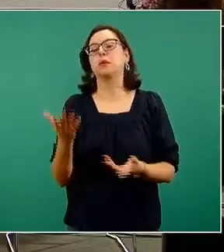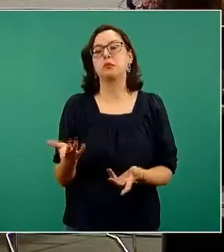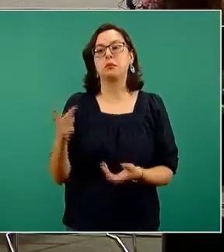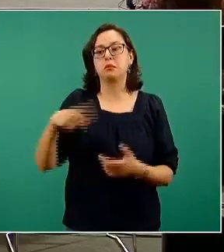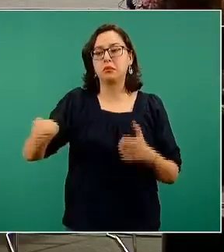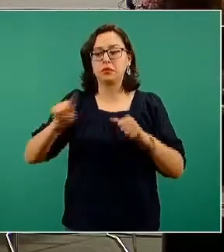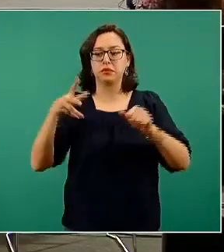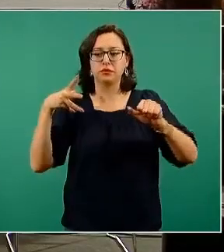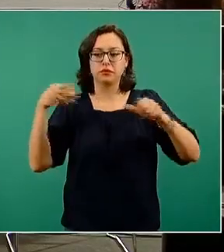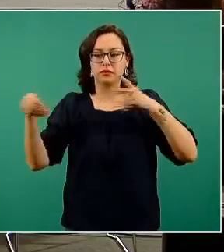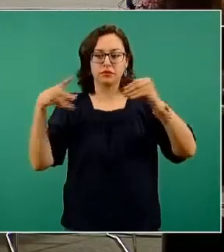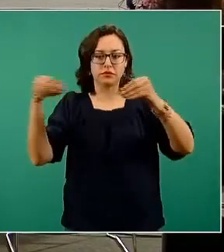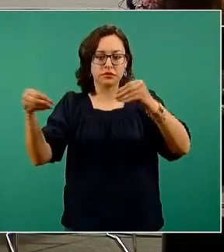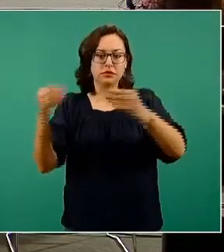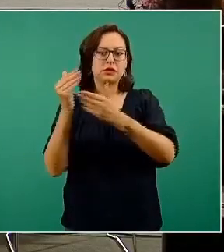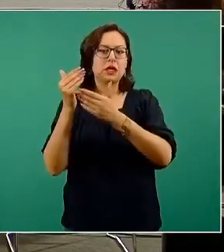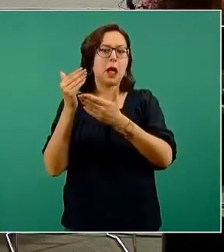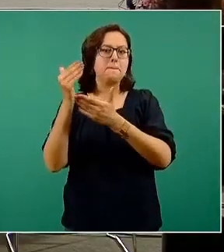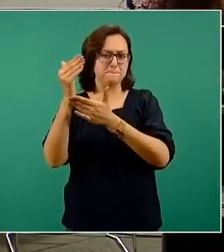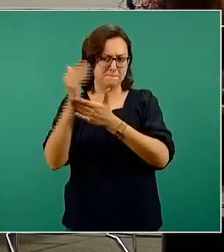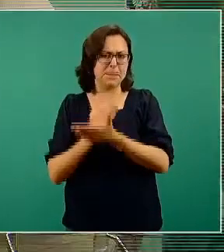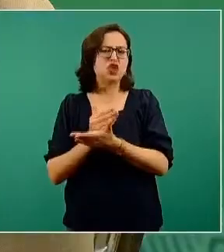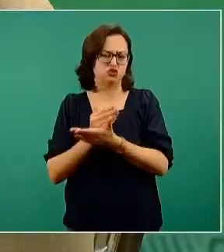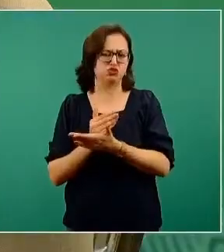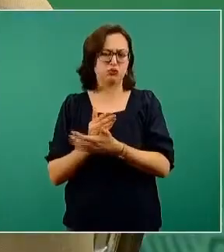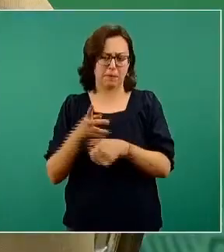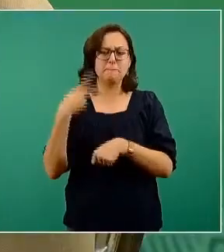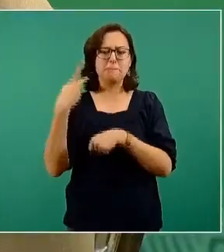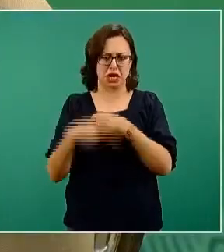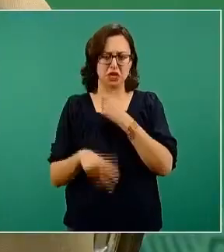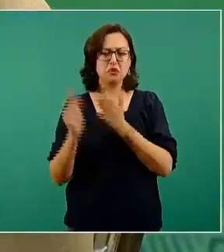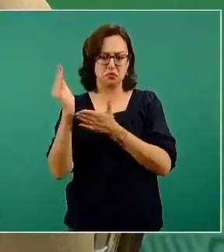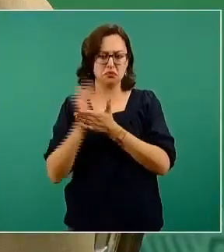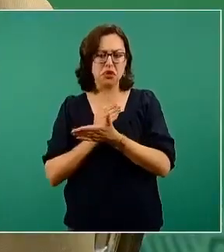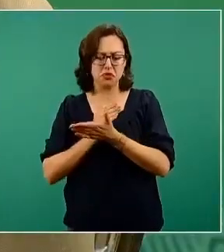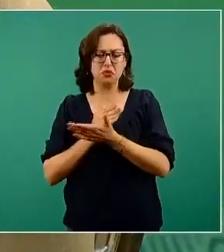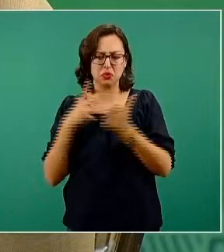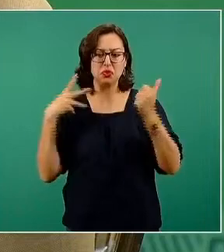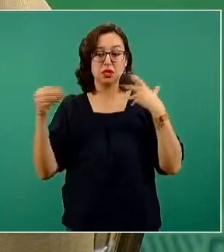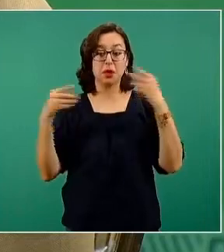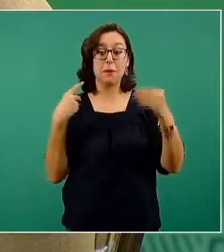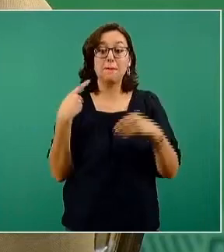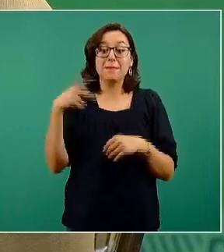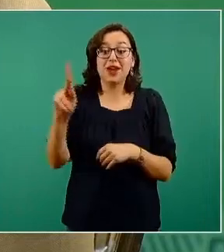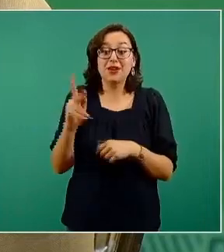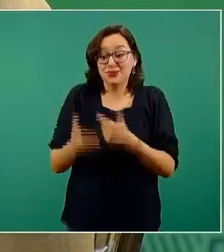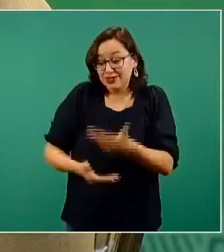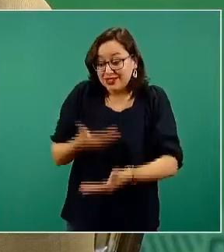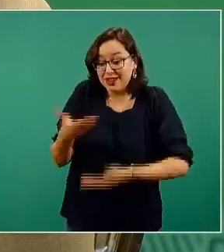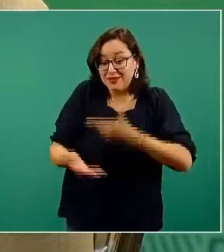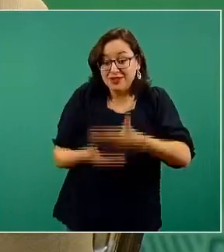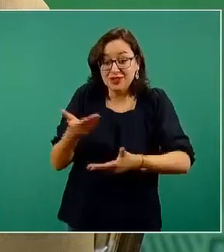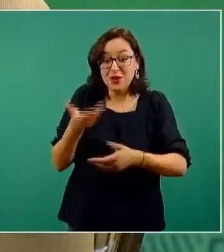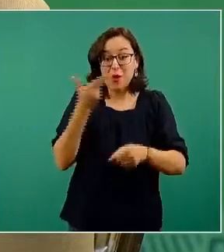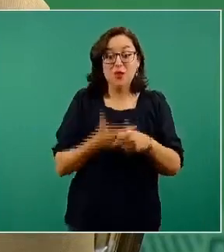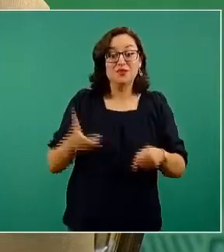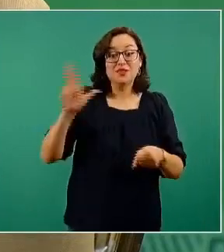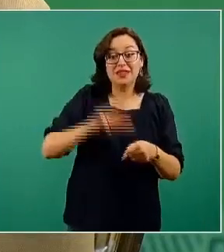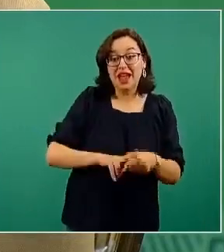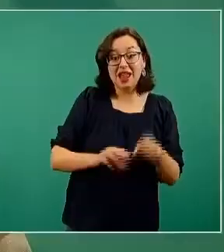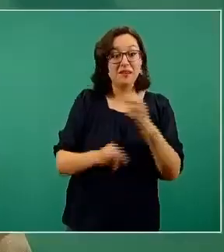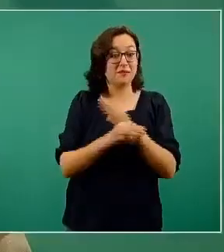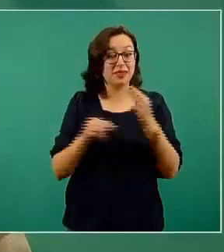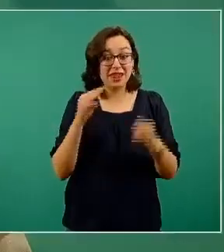de transmisión comunitaria, pues tienen menos acceso a servicios para empezar y por lo tanto la capacidad de respuesta es mucho